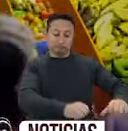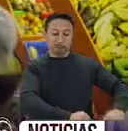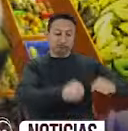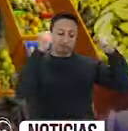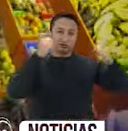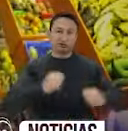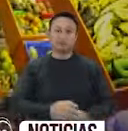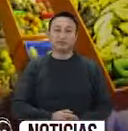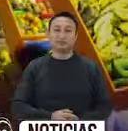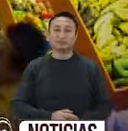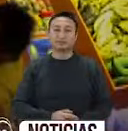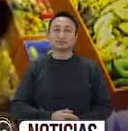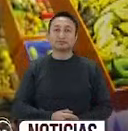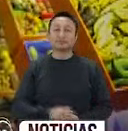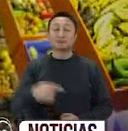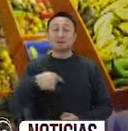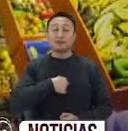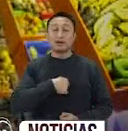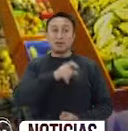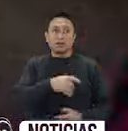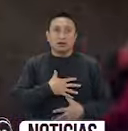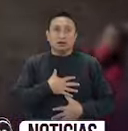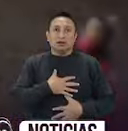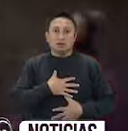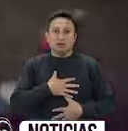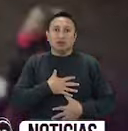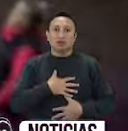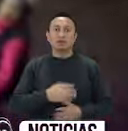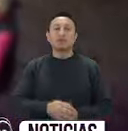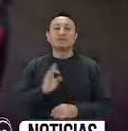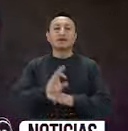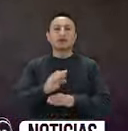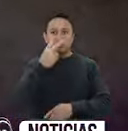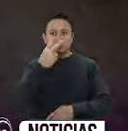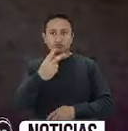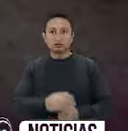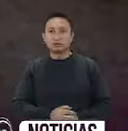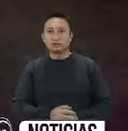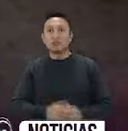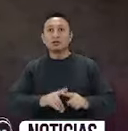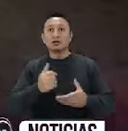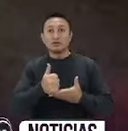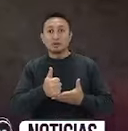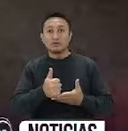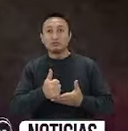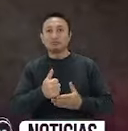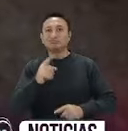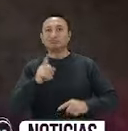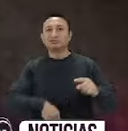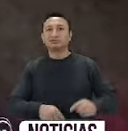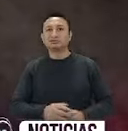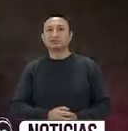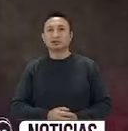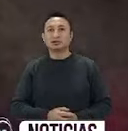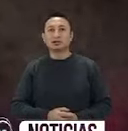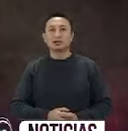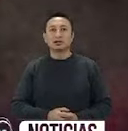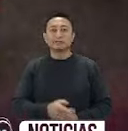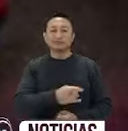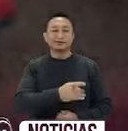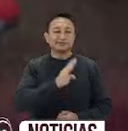eso, el susto que se llevaron. Testigos vieron todo, pero nadie pudo intervenir. La misma situación de siempre, les toca